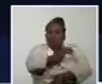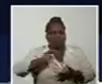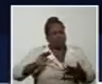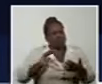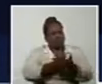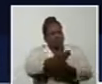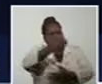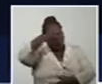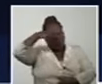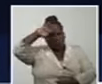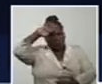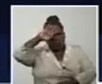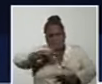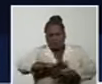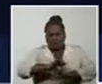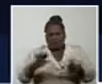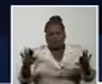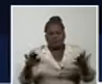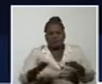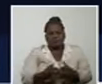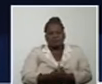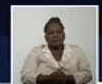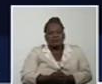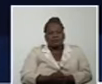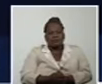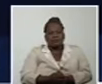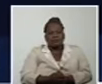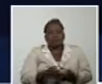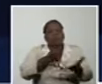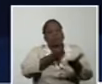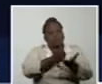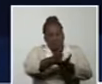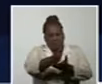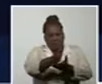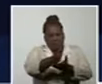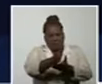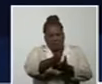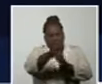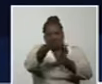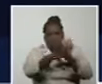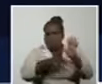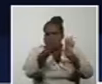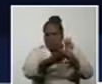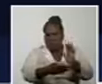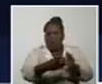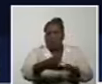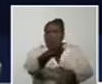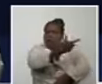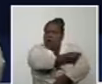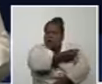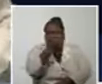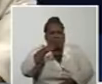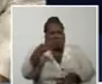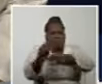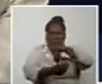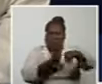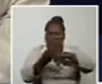país, pues se mantiene igual. O sea, no ha tenido no se ha